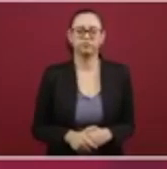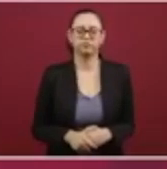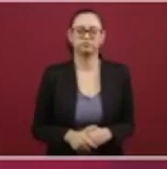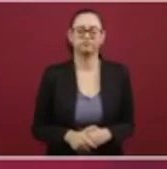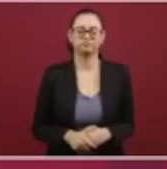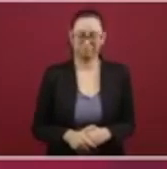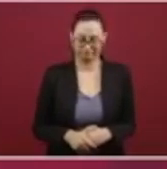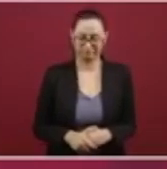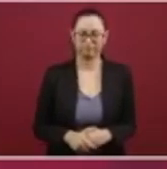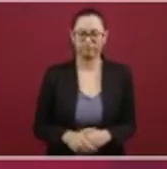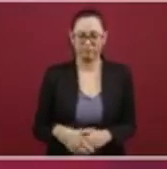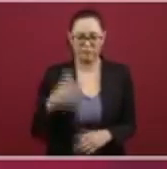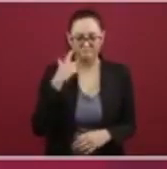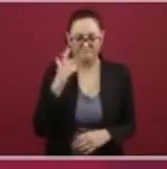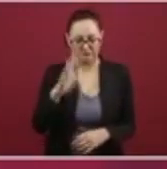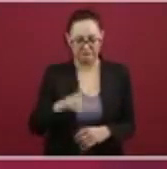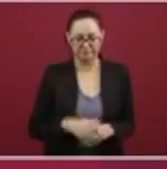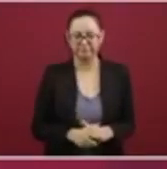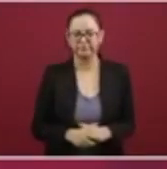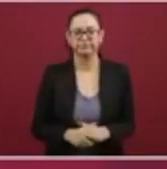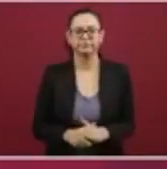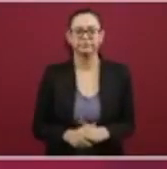porque